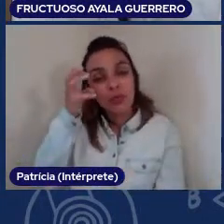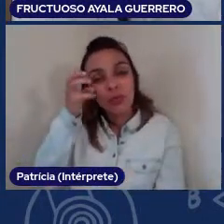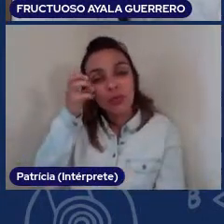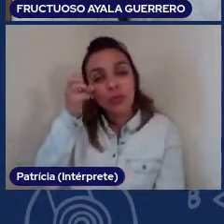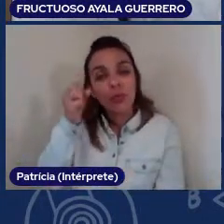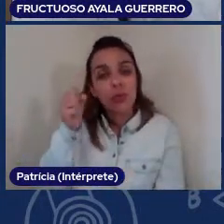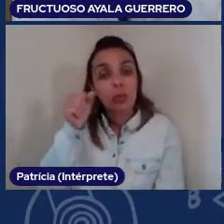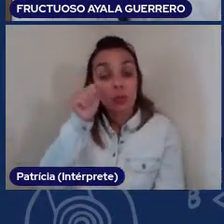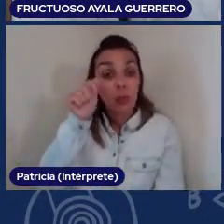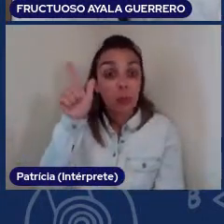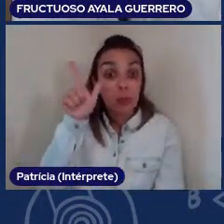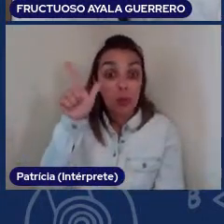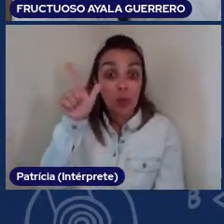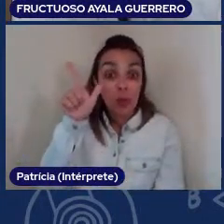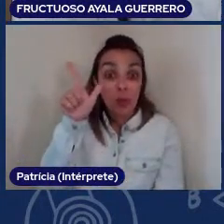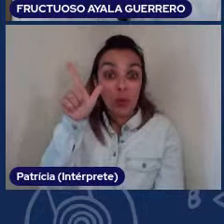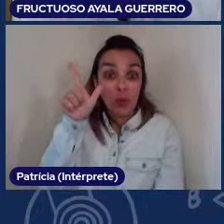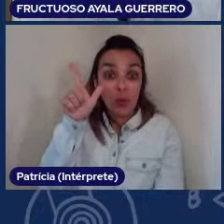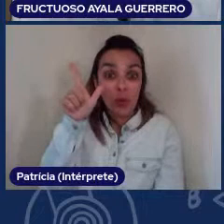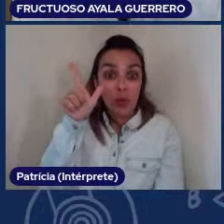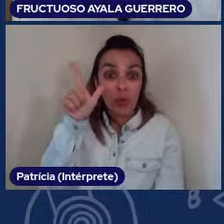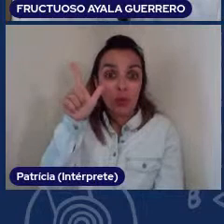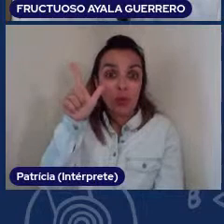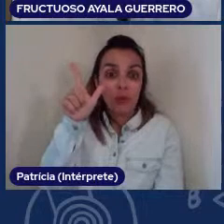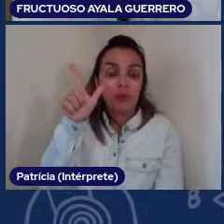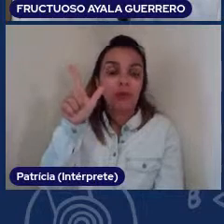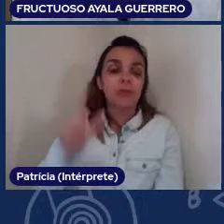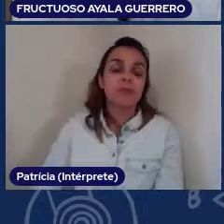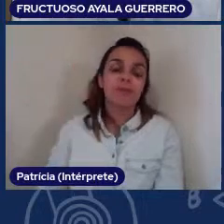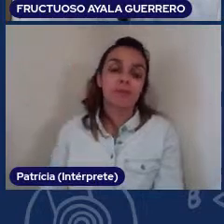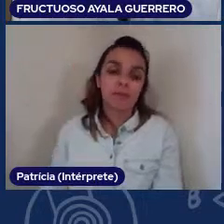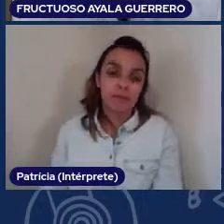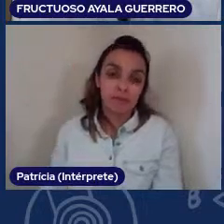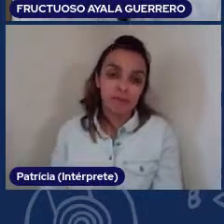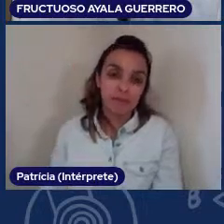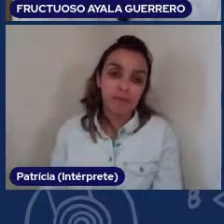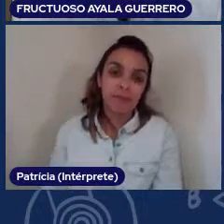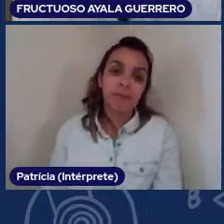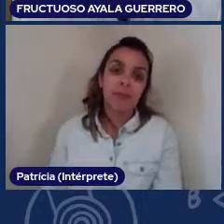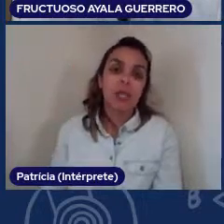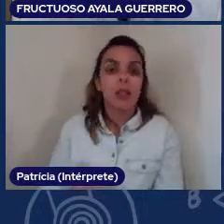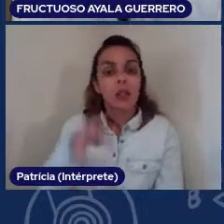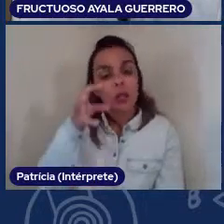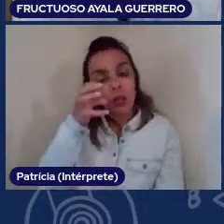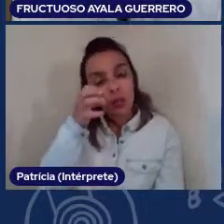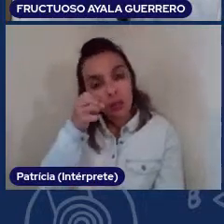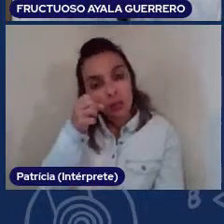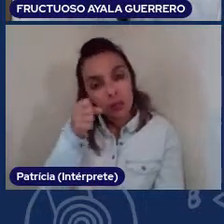despierta, permanece un tiempo relativamente largo, ahí despierto, duerme,